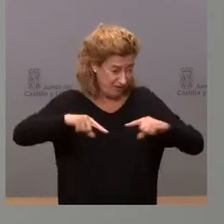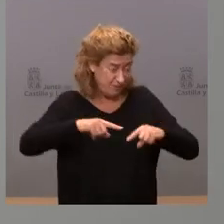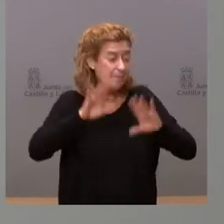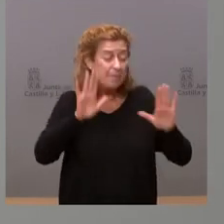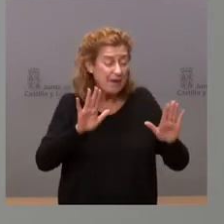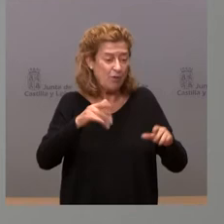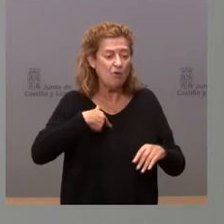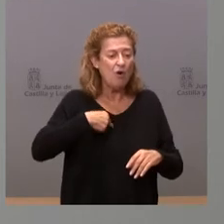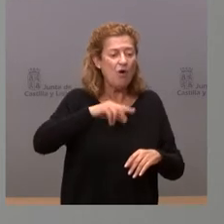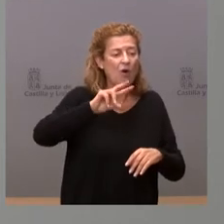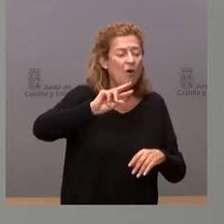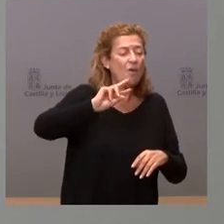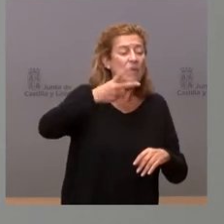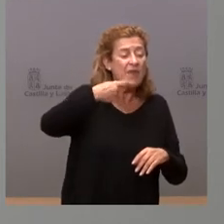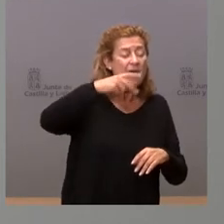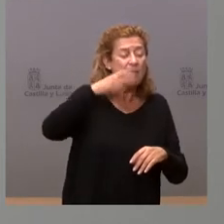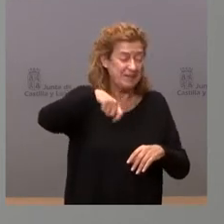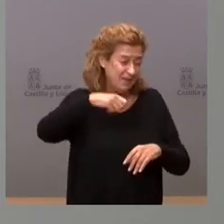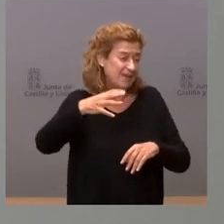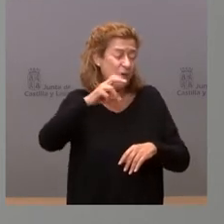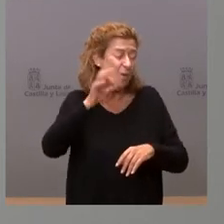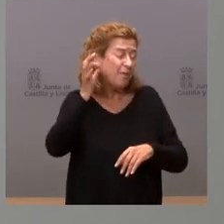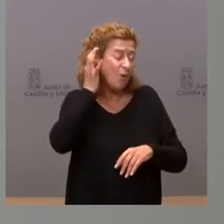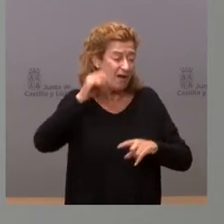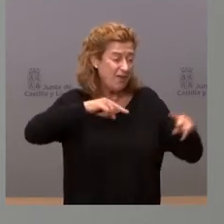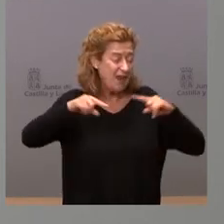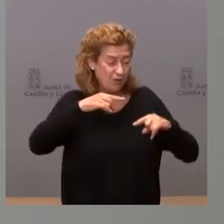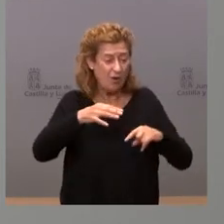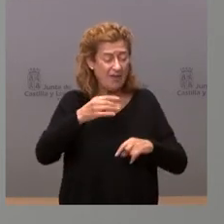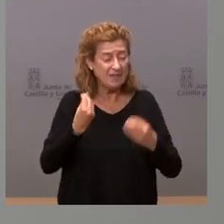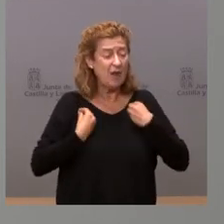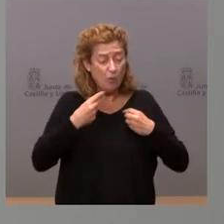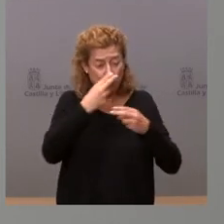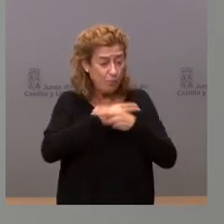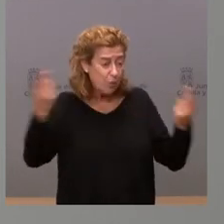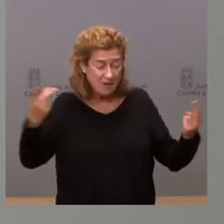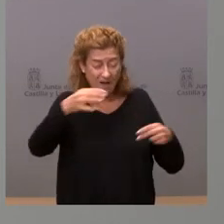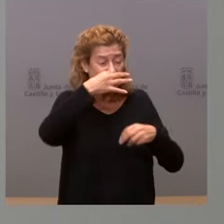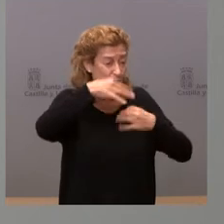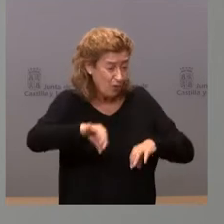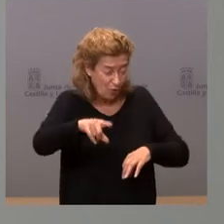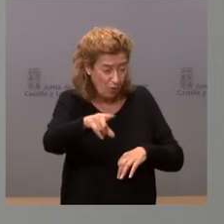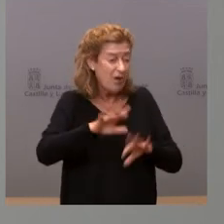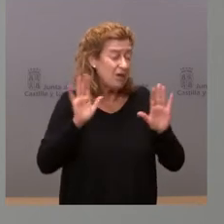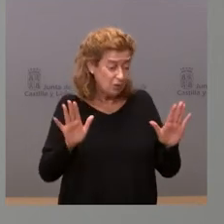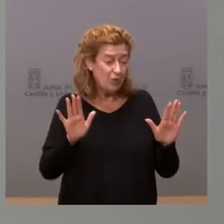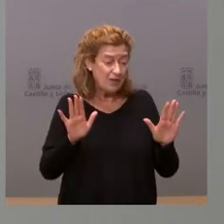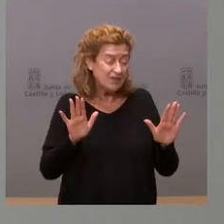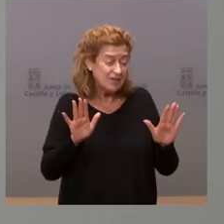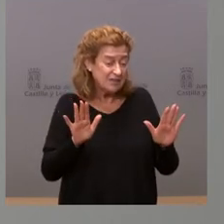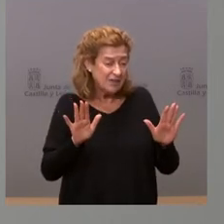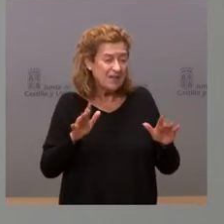vicepresidente de la nueva directora general de salud pública que como salud renunció a su cargo y por tanto pero esta